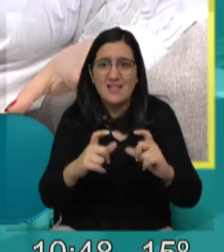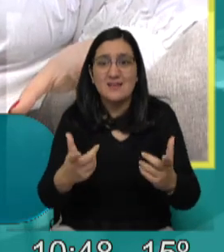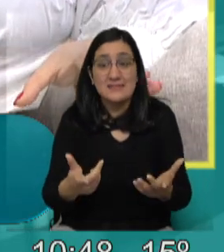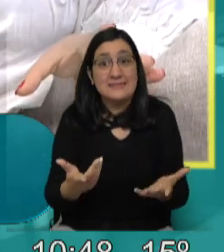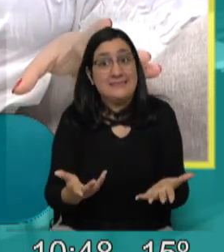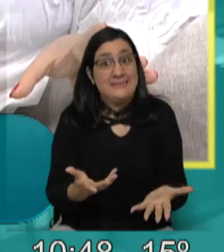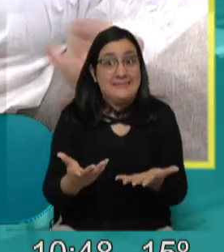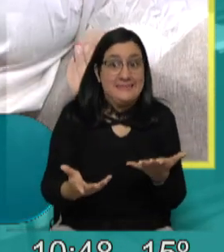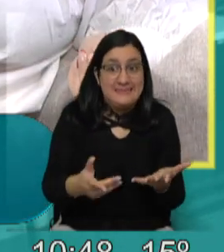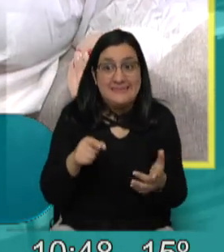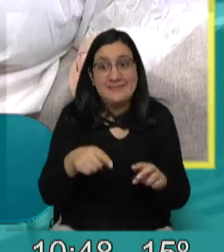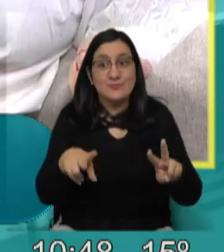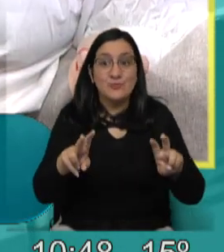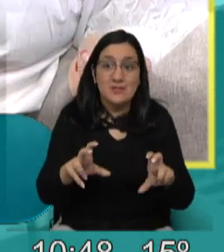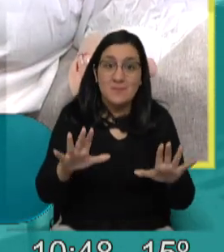es cabroso ese punto.